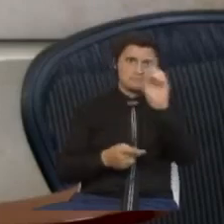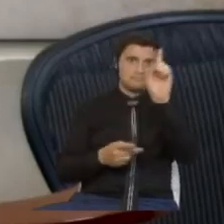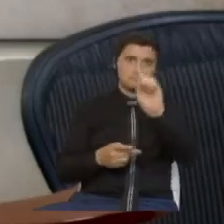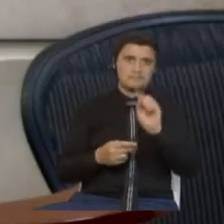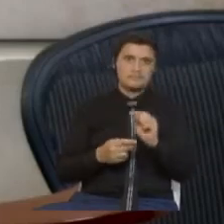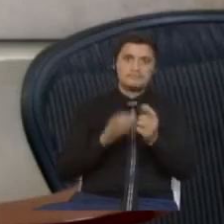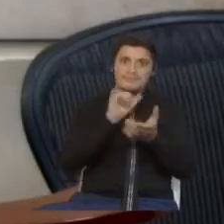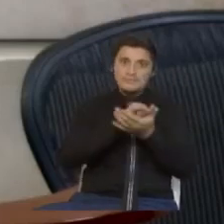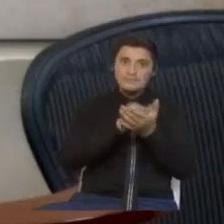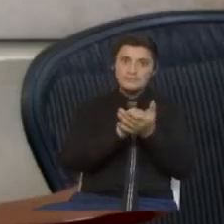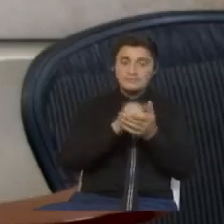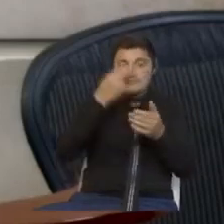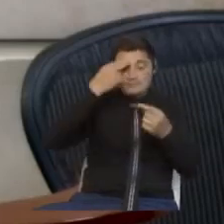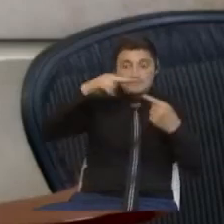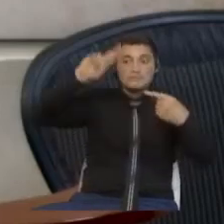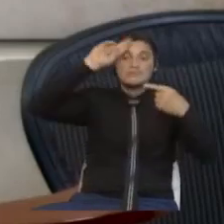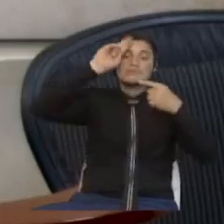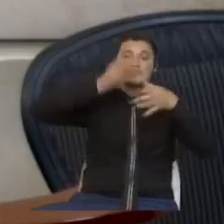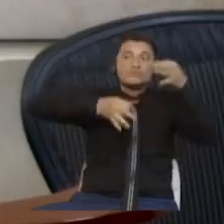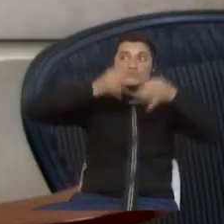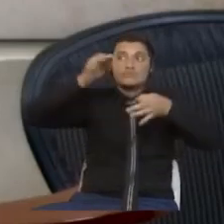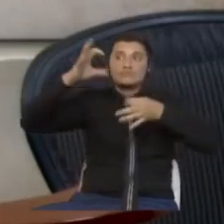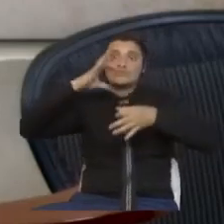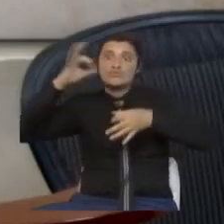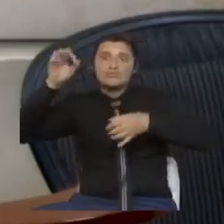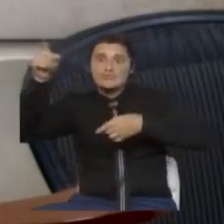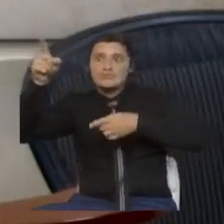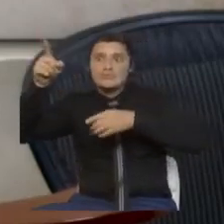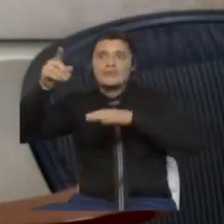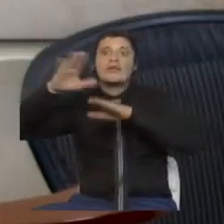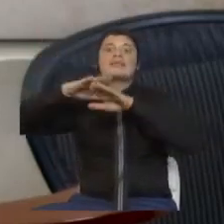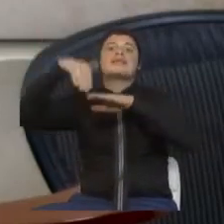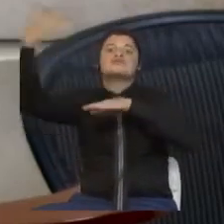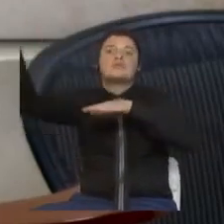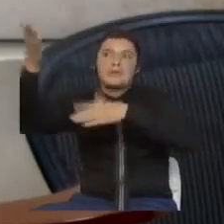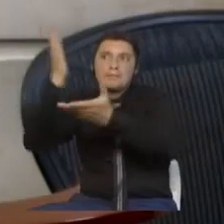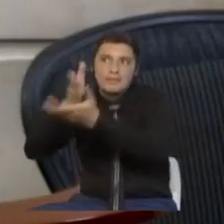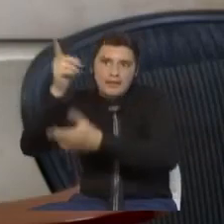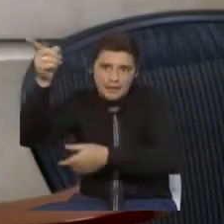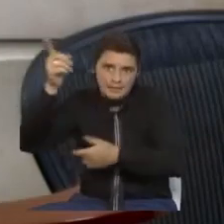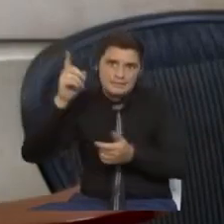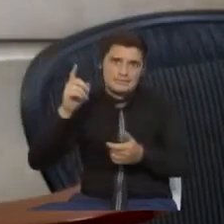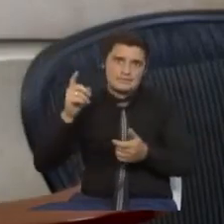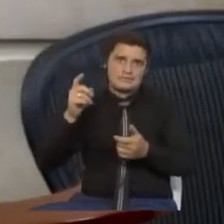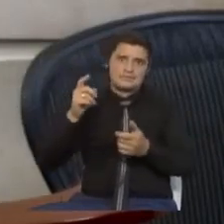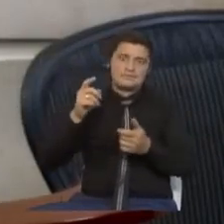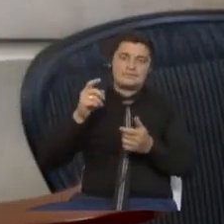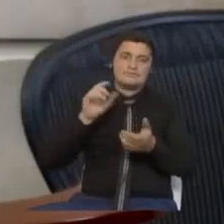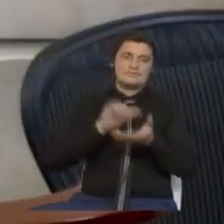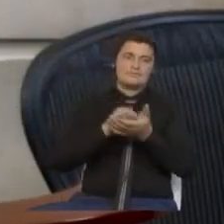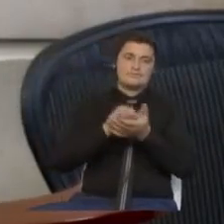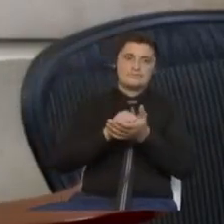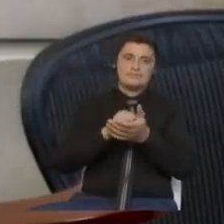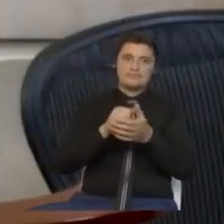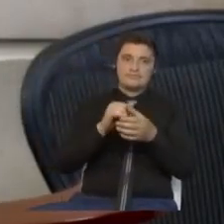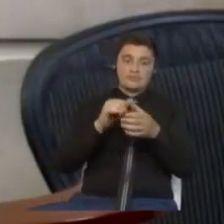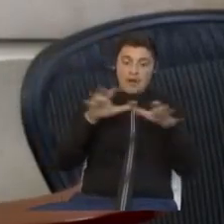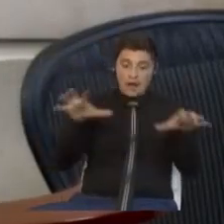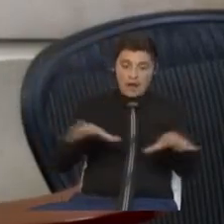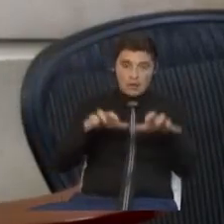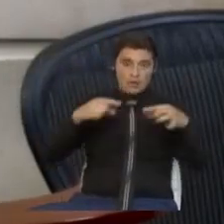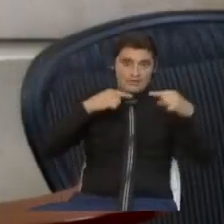de esa interpretación jurídica del magistrado ocurrió después para no debilitar el acto administrativo